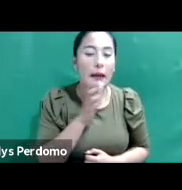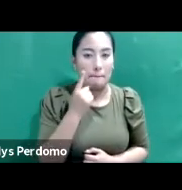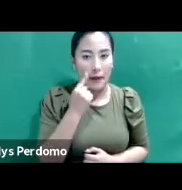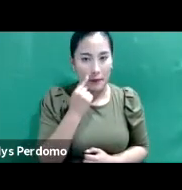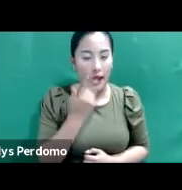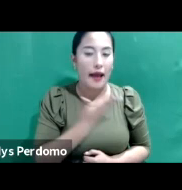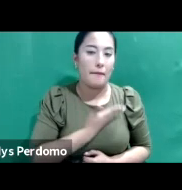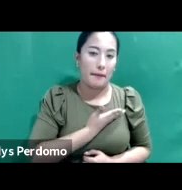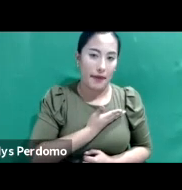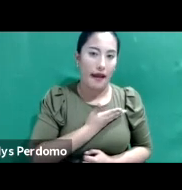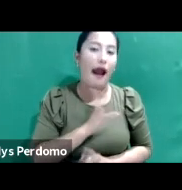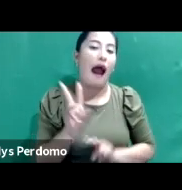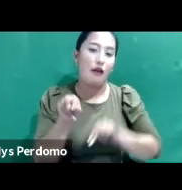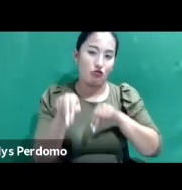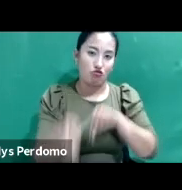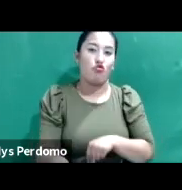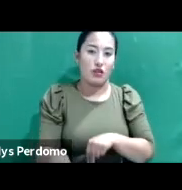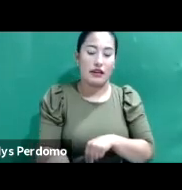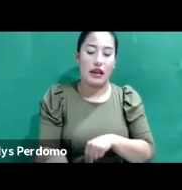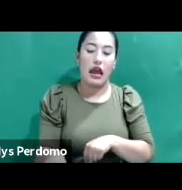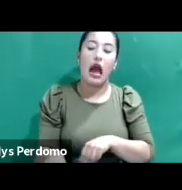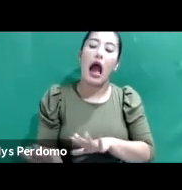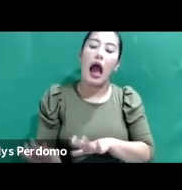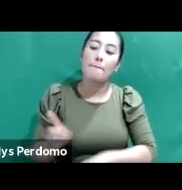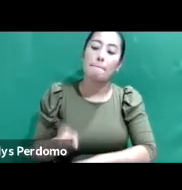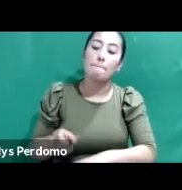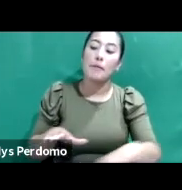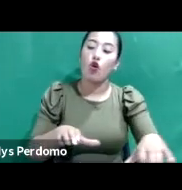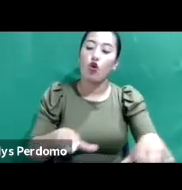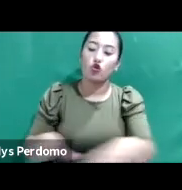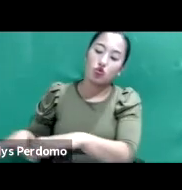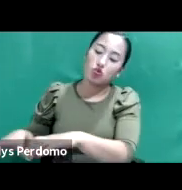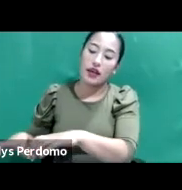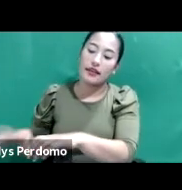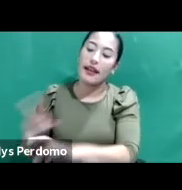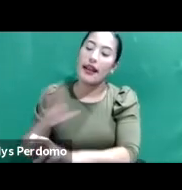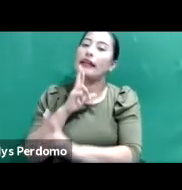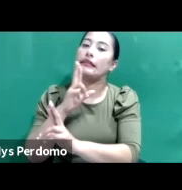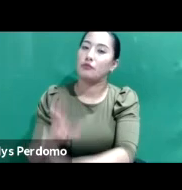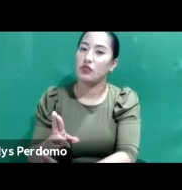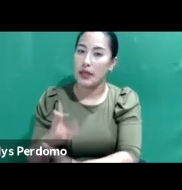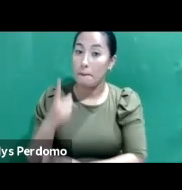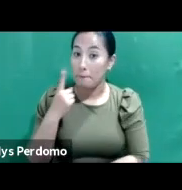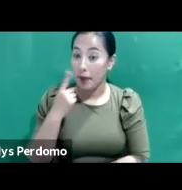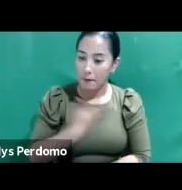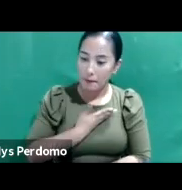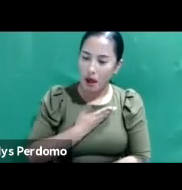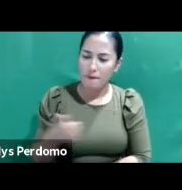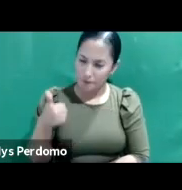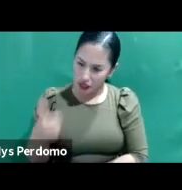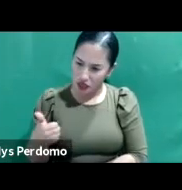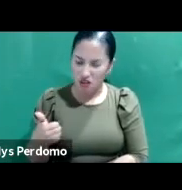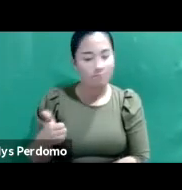verbal, que modela conducta de respuesta emocional. Es decir, el papá valida o invalida cuando